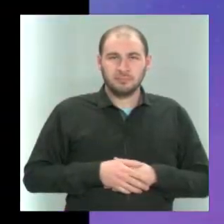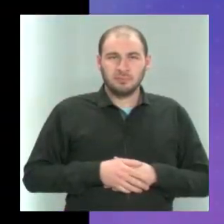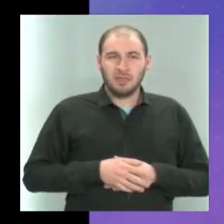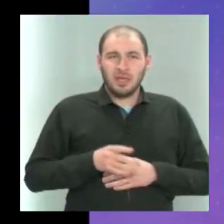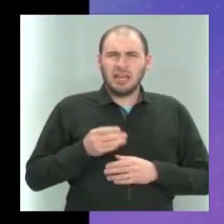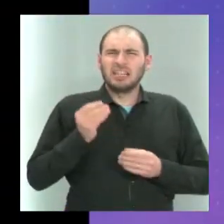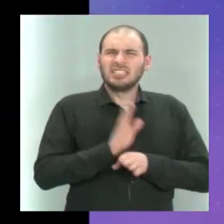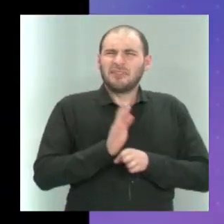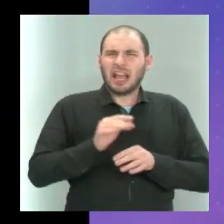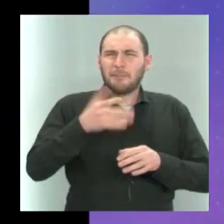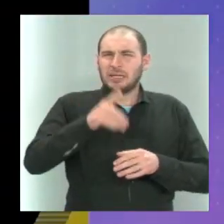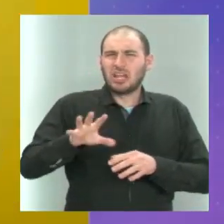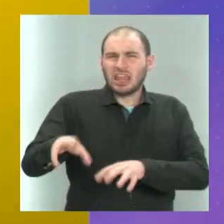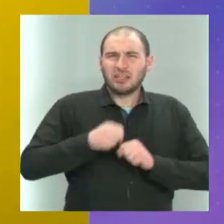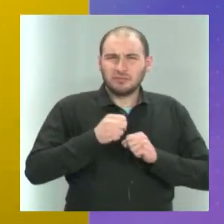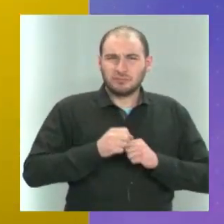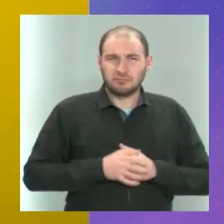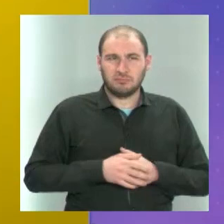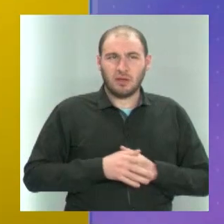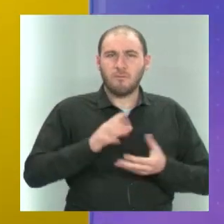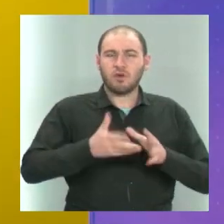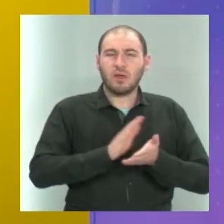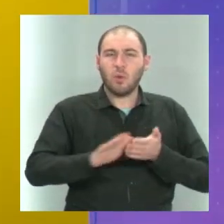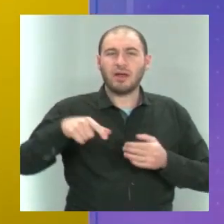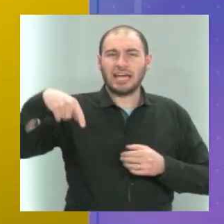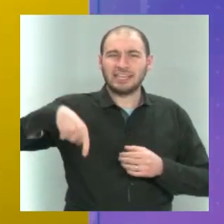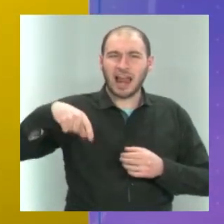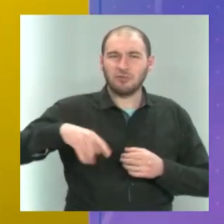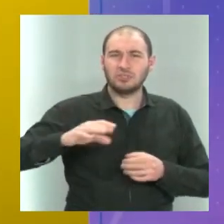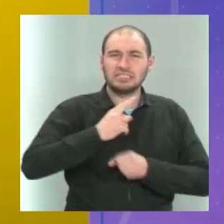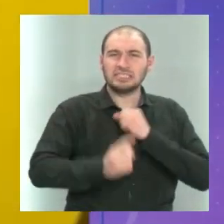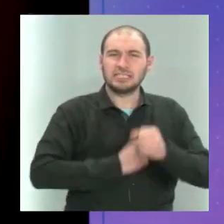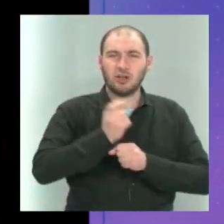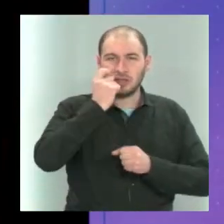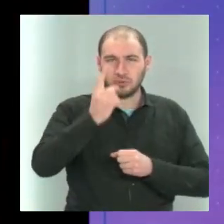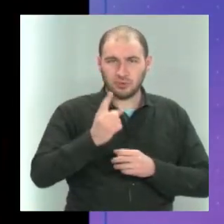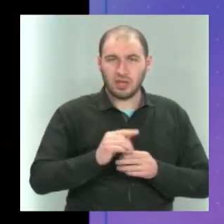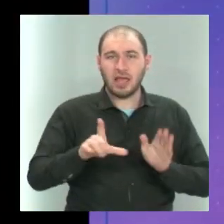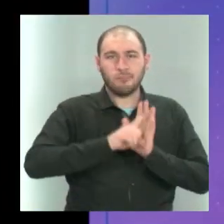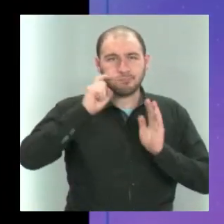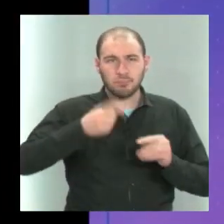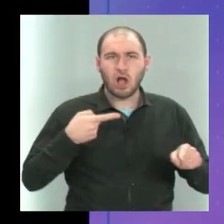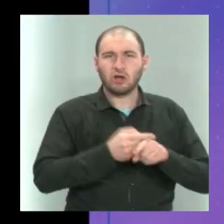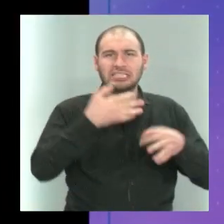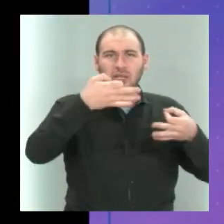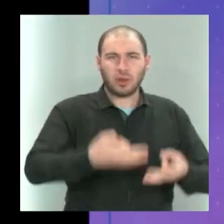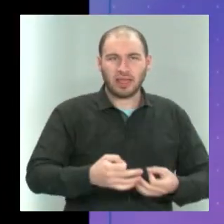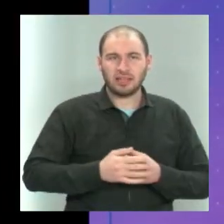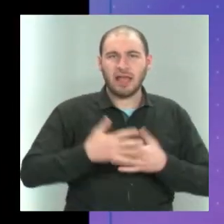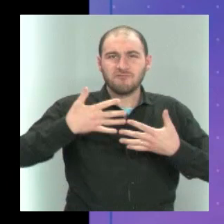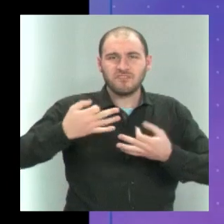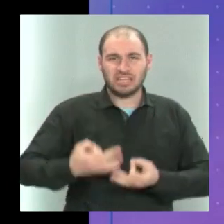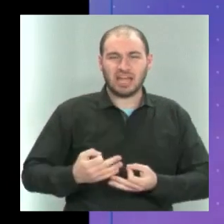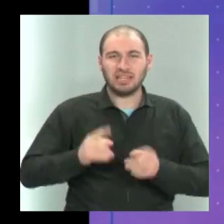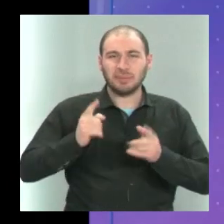¿Sabés qué es la trata de personas? Es la nueva forma de esclavitud del siglo XXI. Este delito atenta contra la seguridad, el